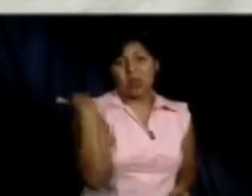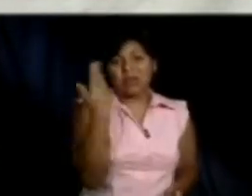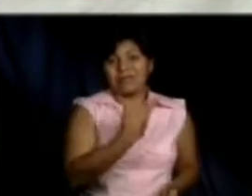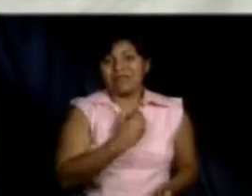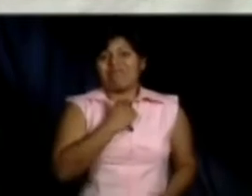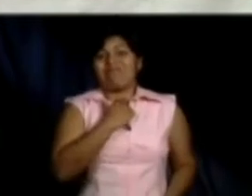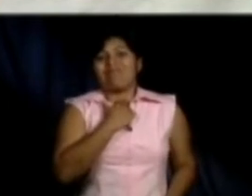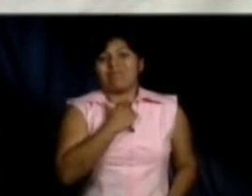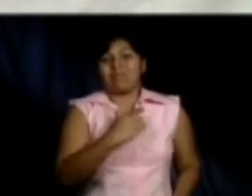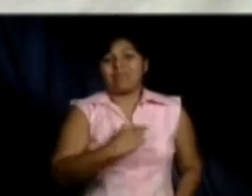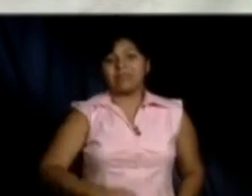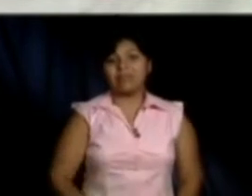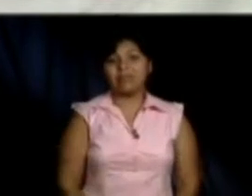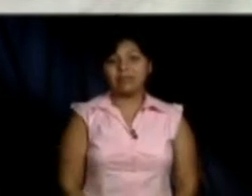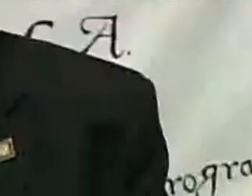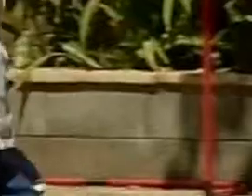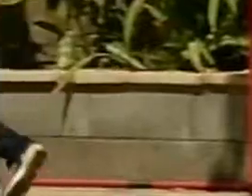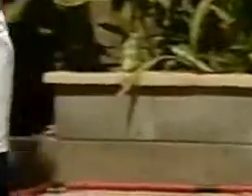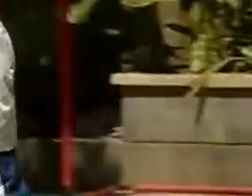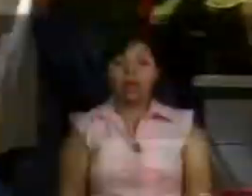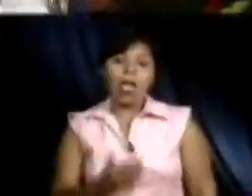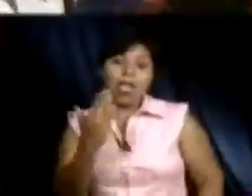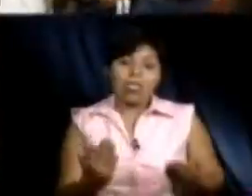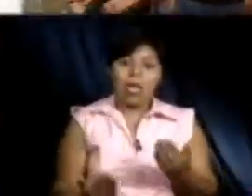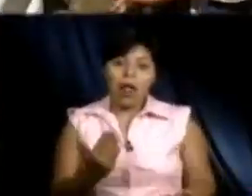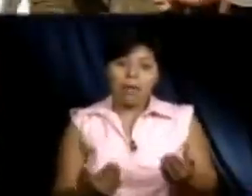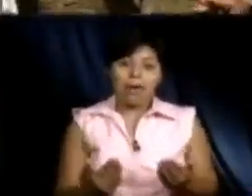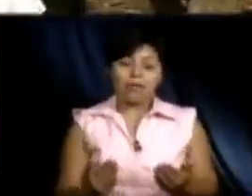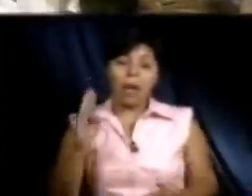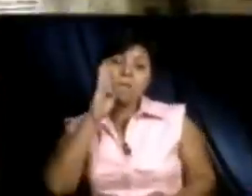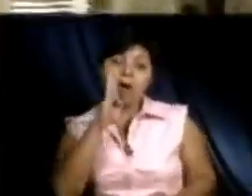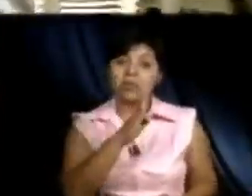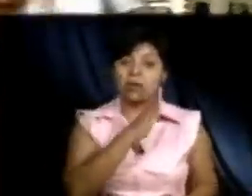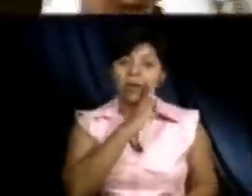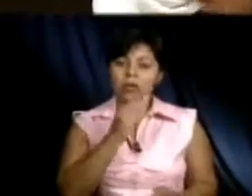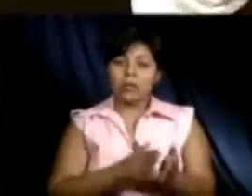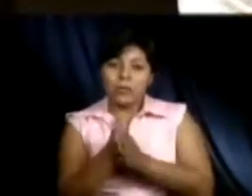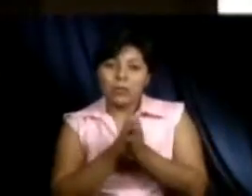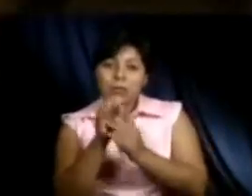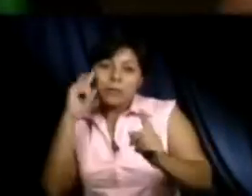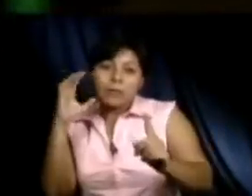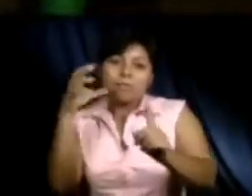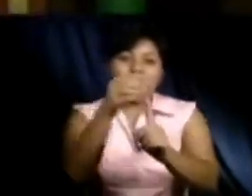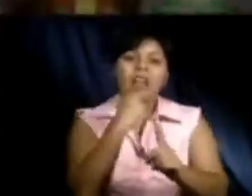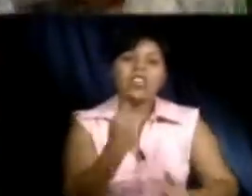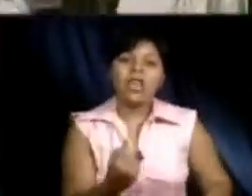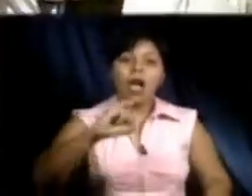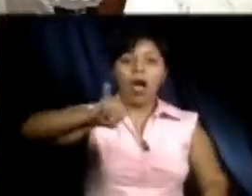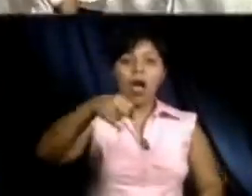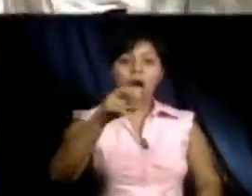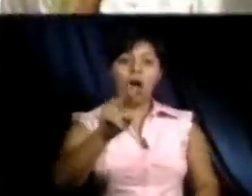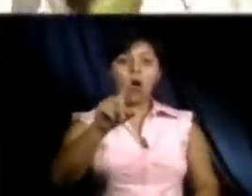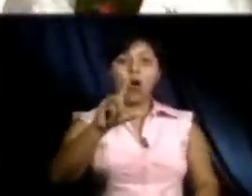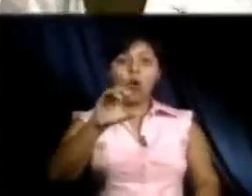de bachiller. Eso ha sido una de las limitantes. Posiblemente, el bachillerato será una meta que alcanzará Julio